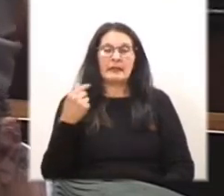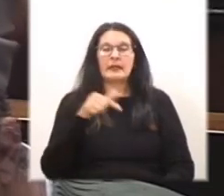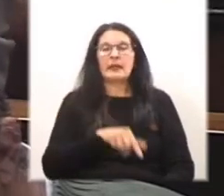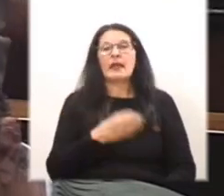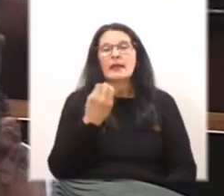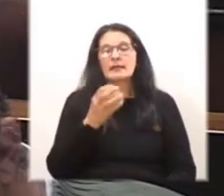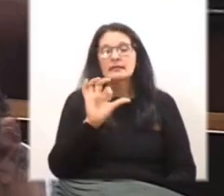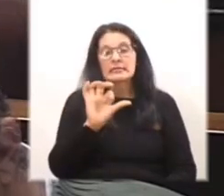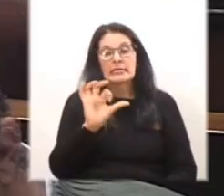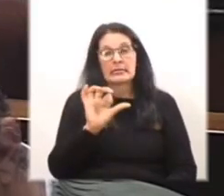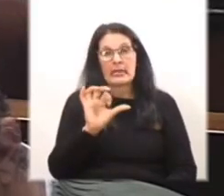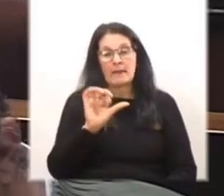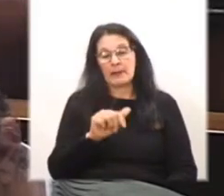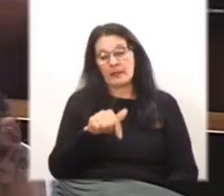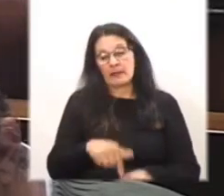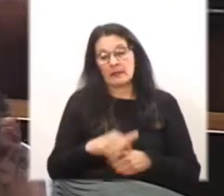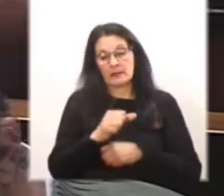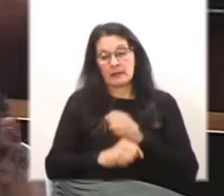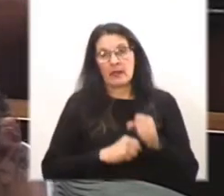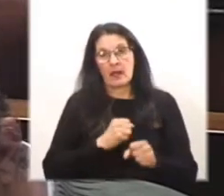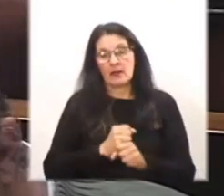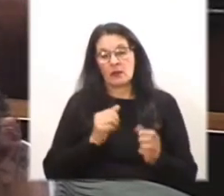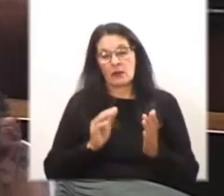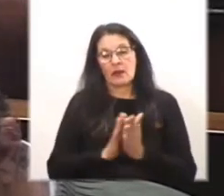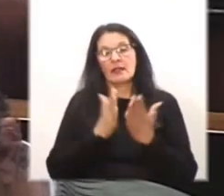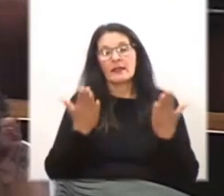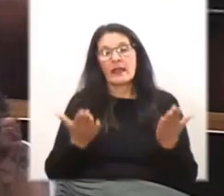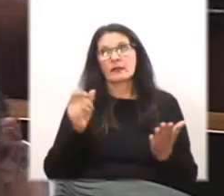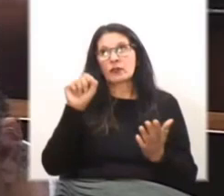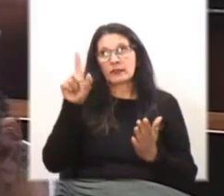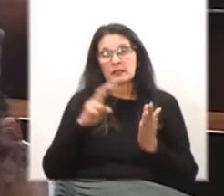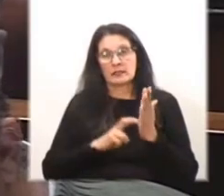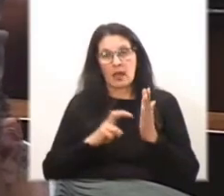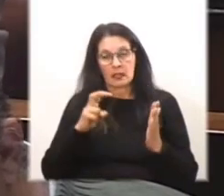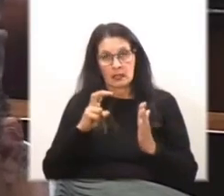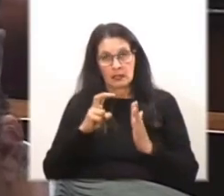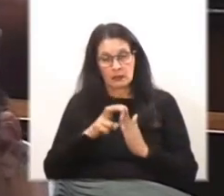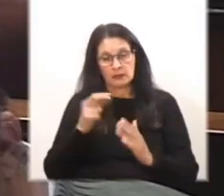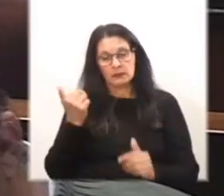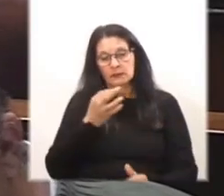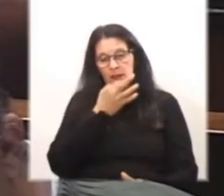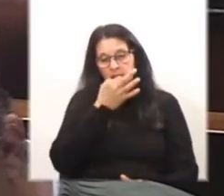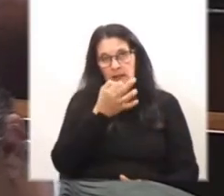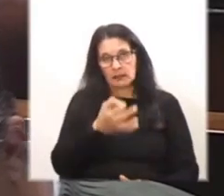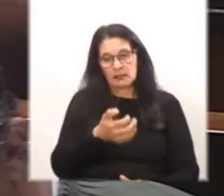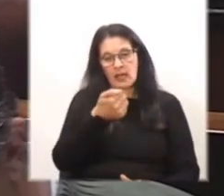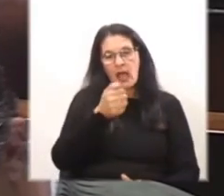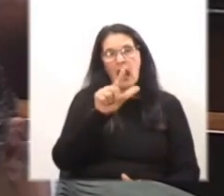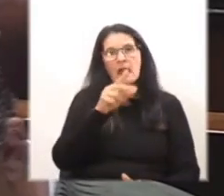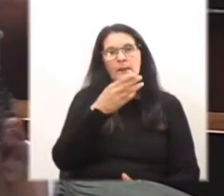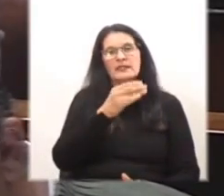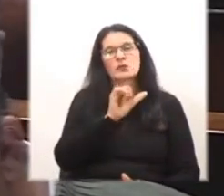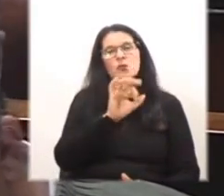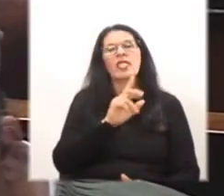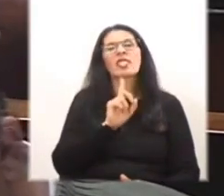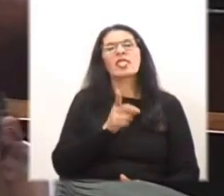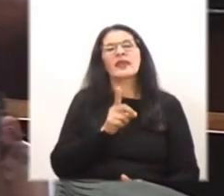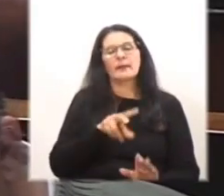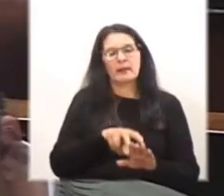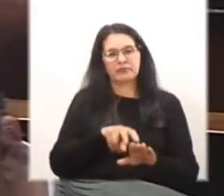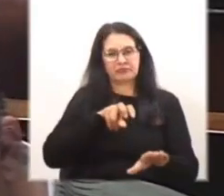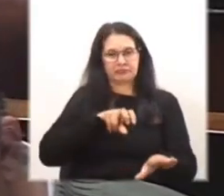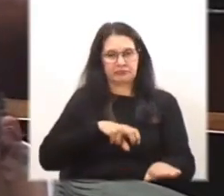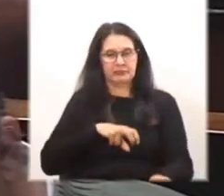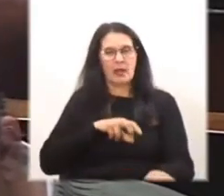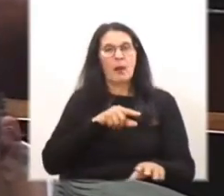septiembre de este año, en Diario El Salto, decía: Albizu debe dar un paso al costado dada la